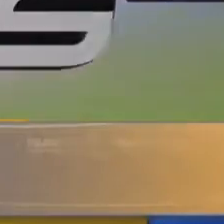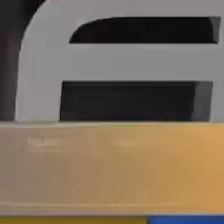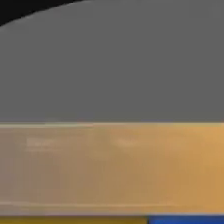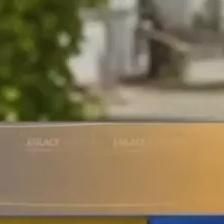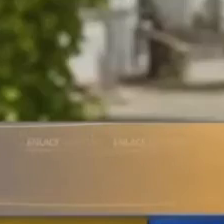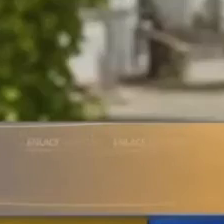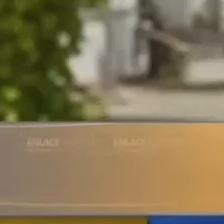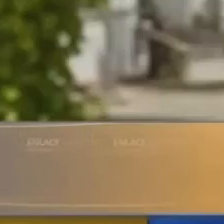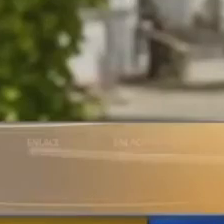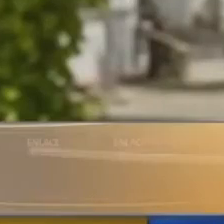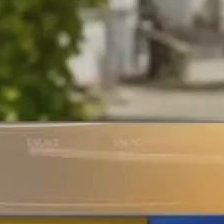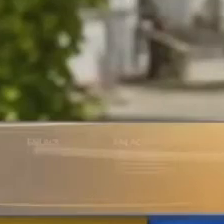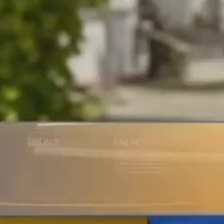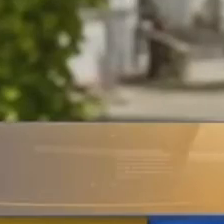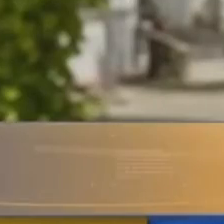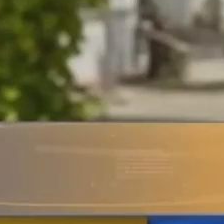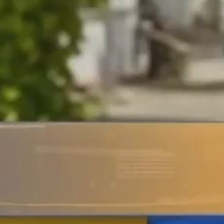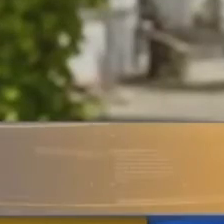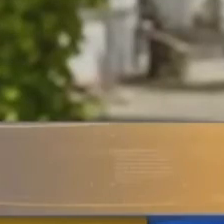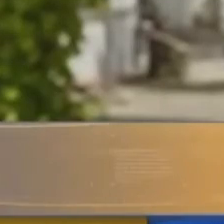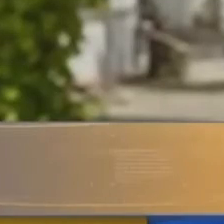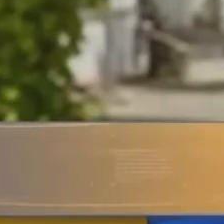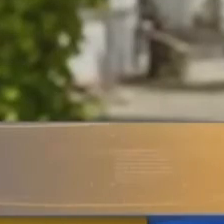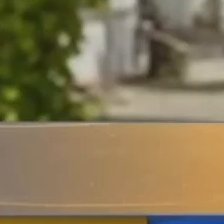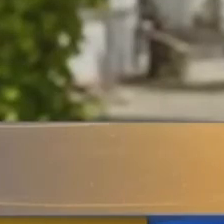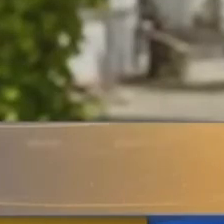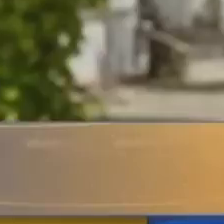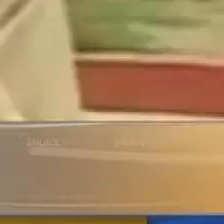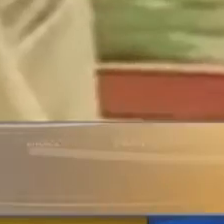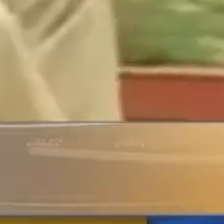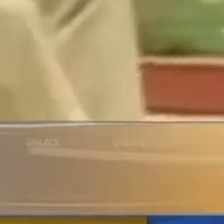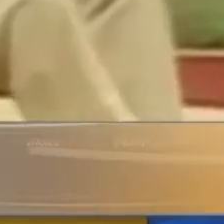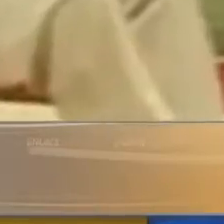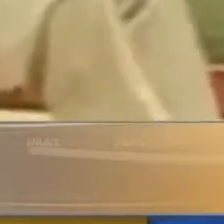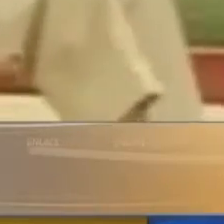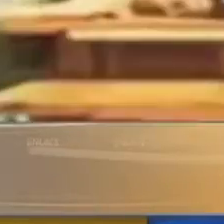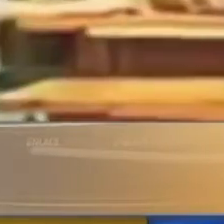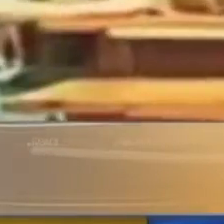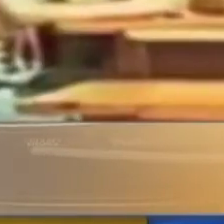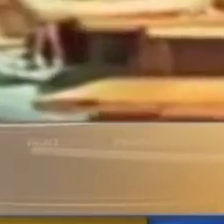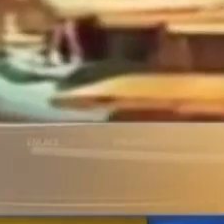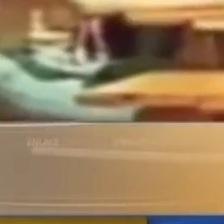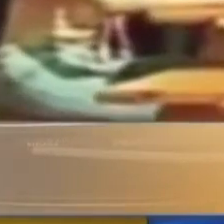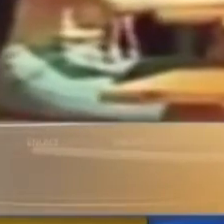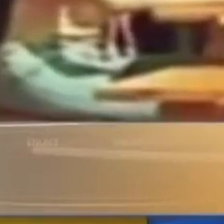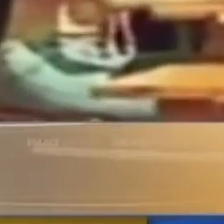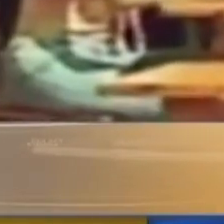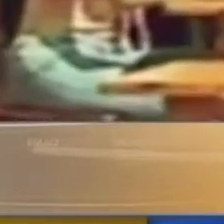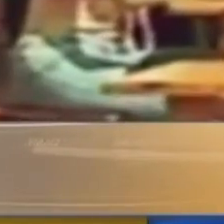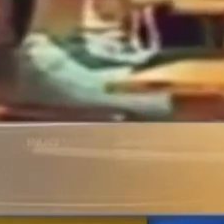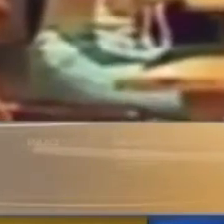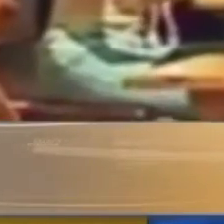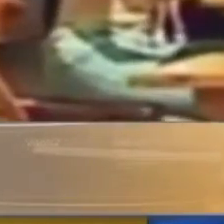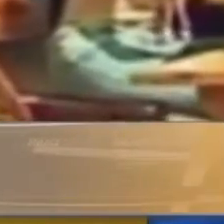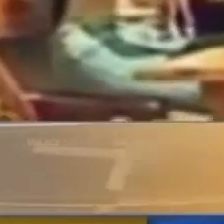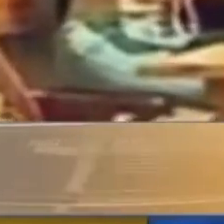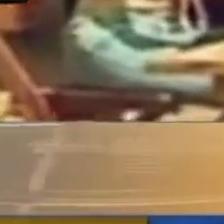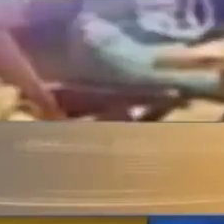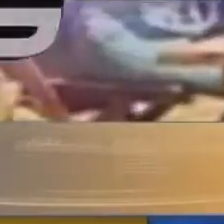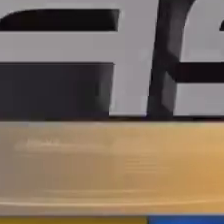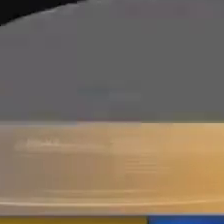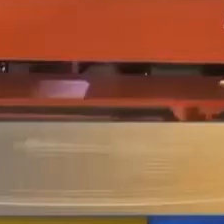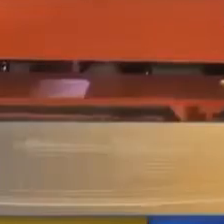compromiso. Y al cierre, el rey de los pueblos, Farid Ortiz, realizó el lanzamiento de El Machete, una muestra de lo que será clásicos